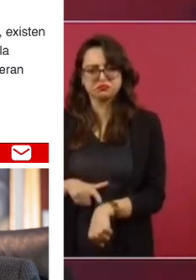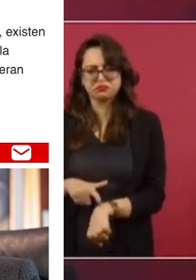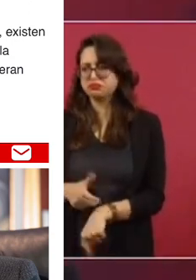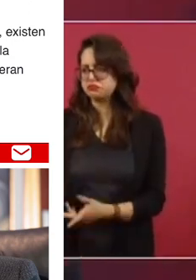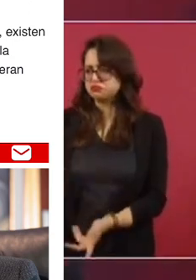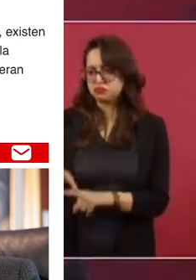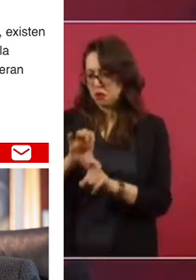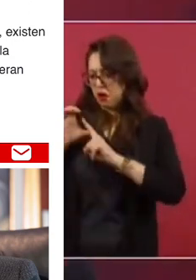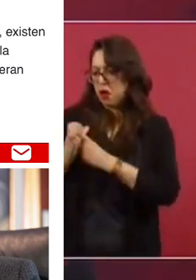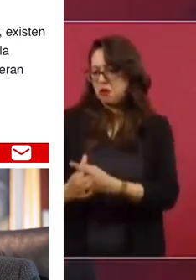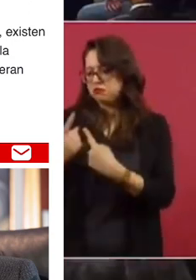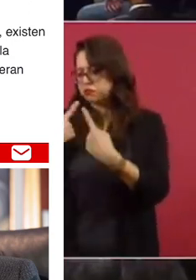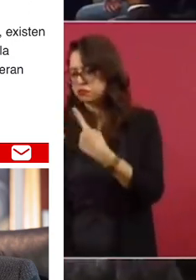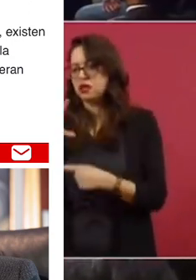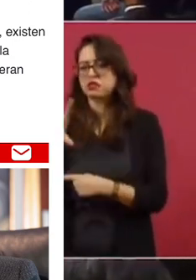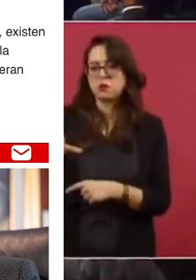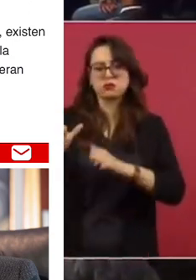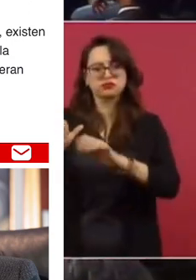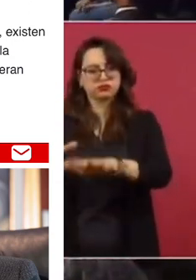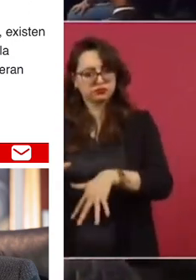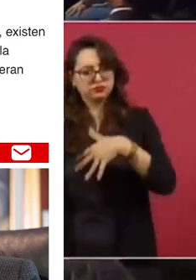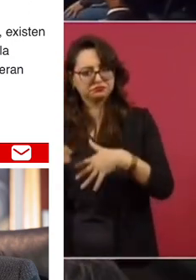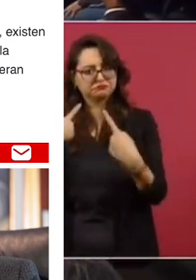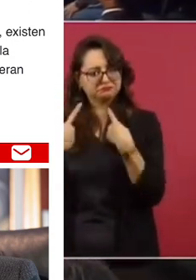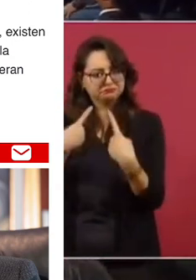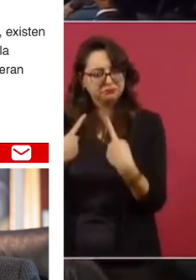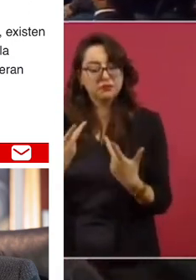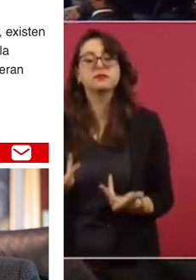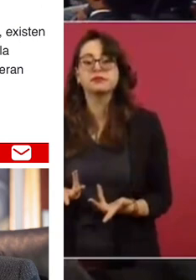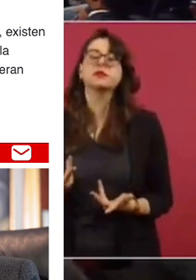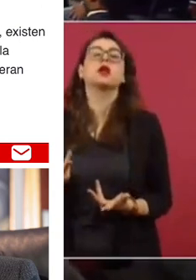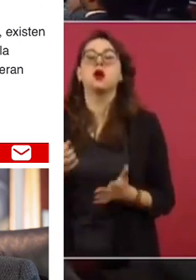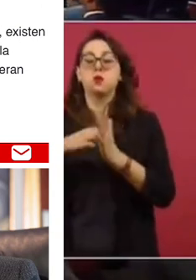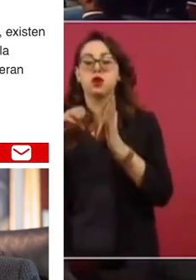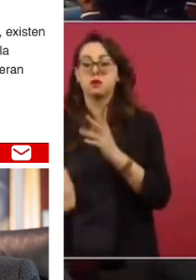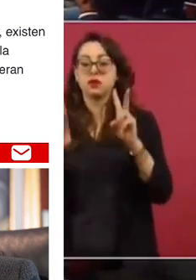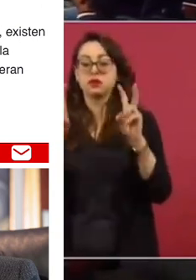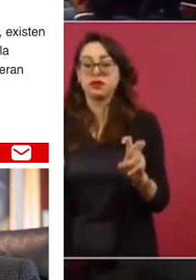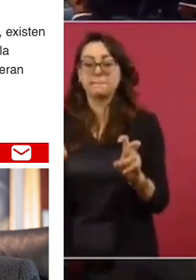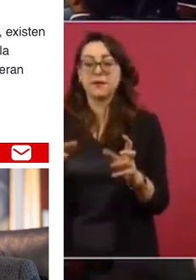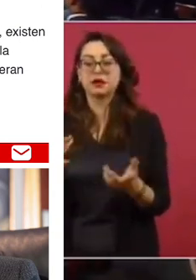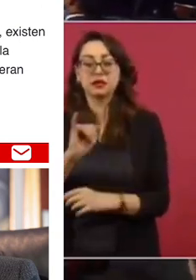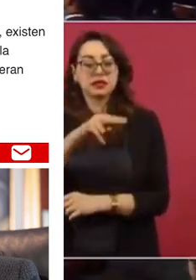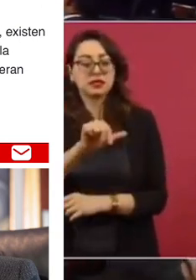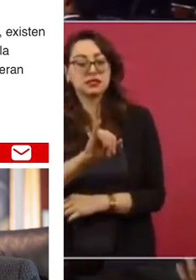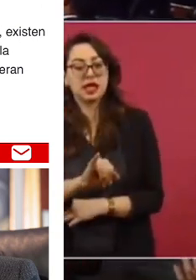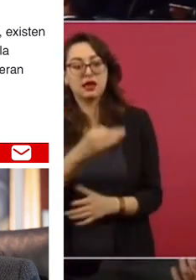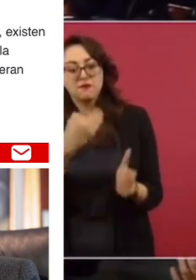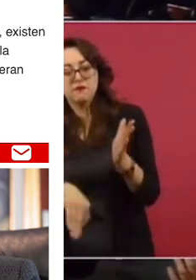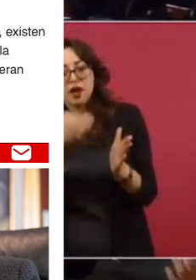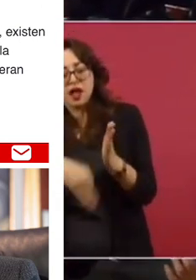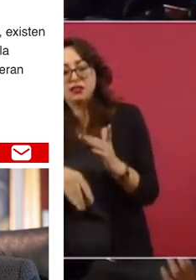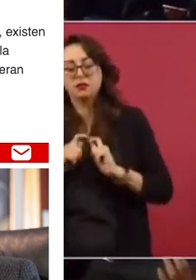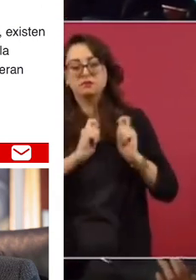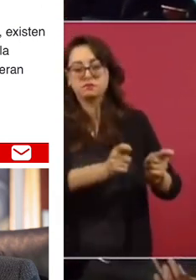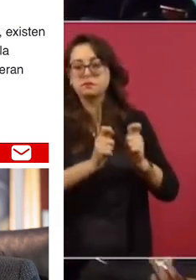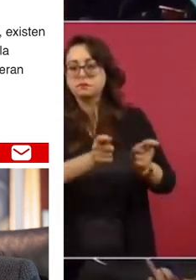ser discutidas en el Pleno. Entiendo que en el caso del nombramiento pendiente de comisionados del INAI, pues hay toda